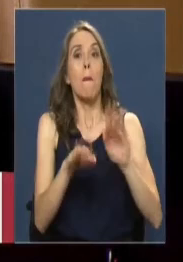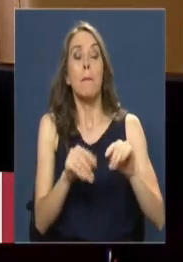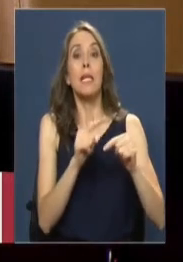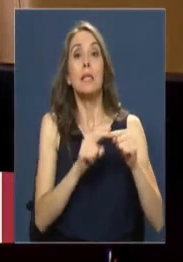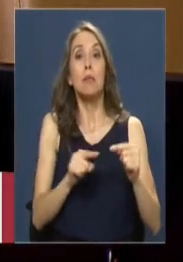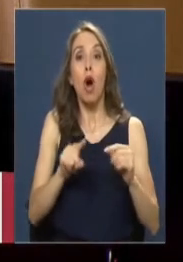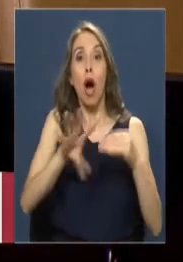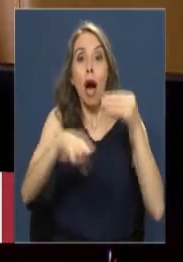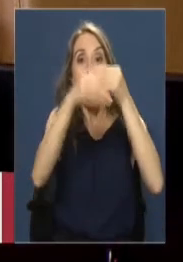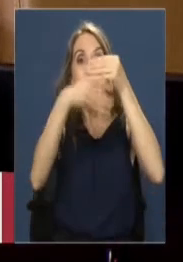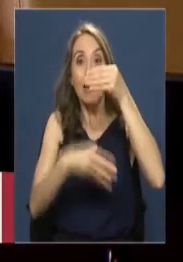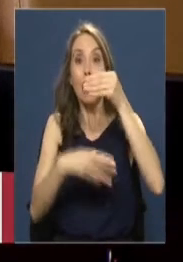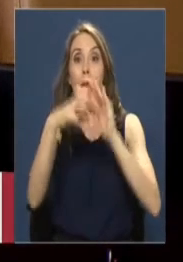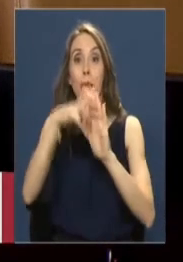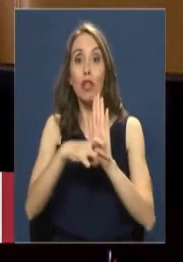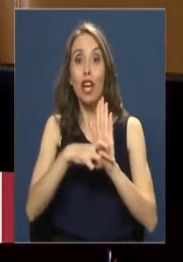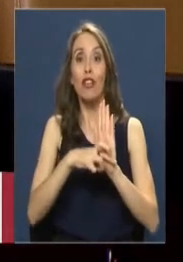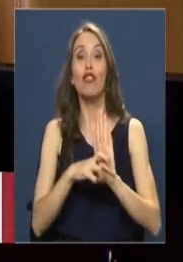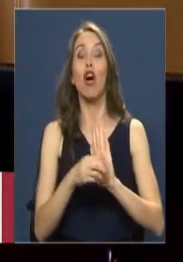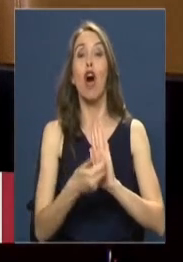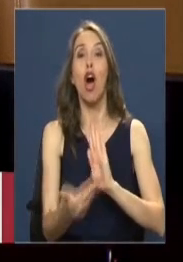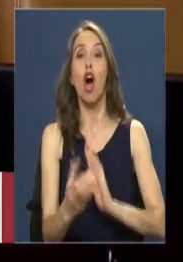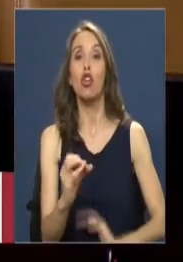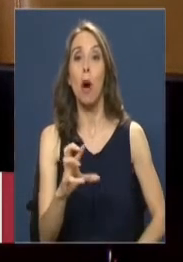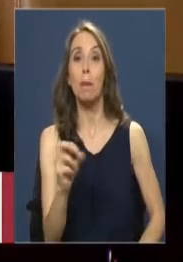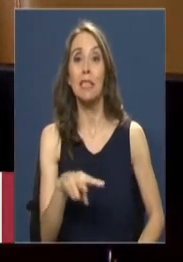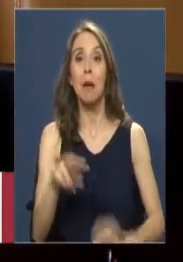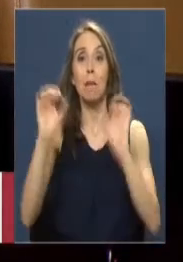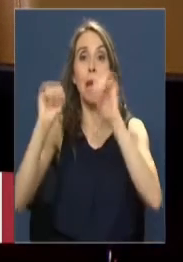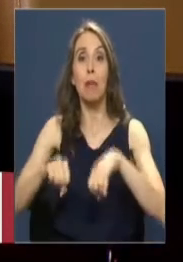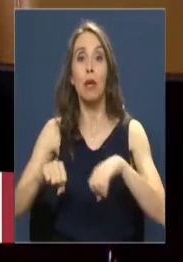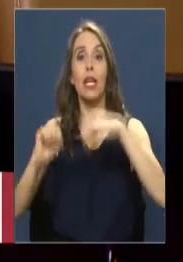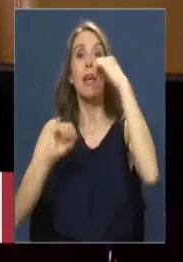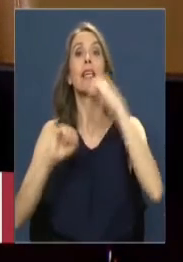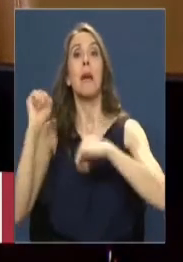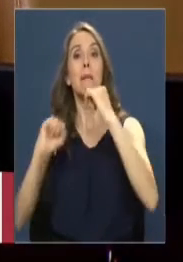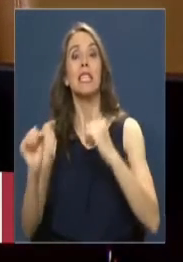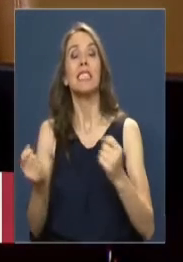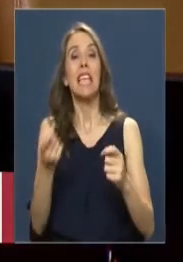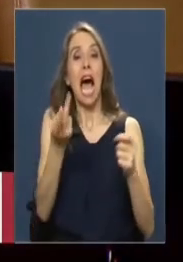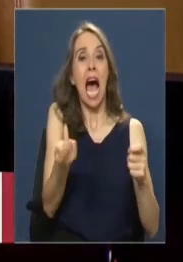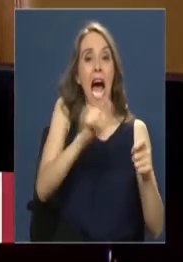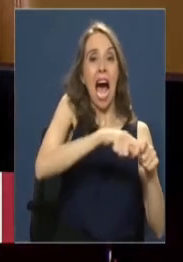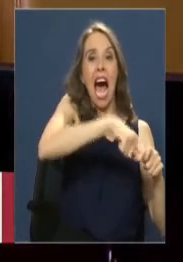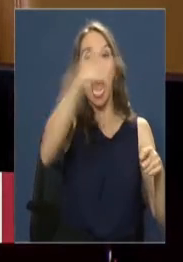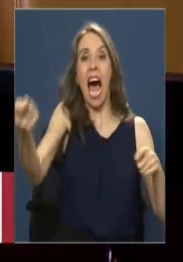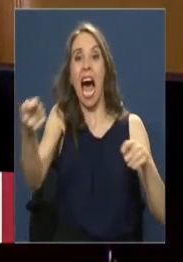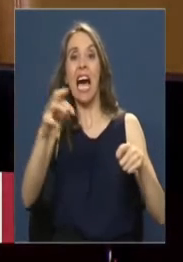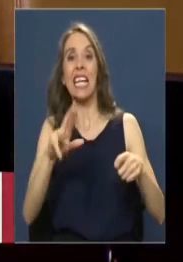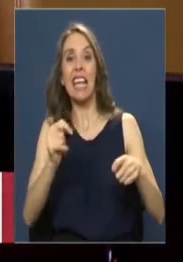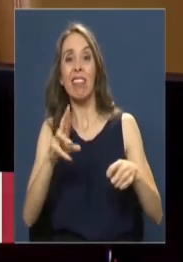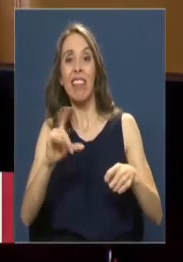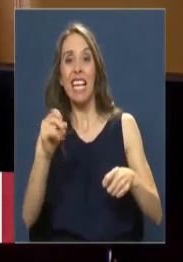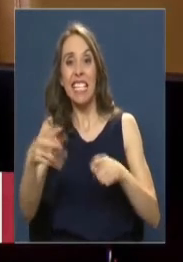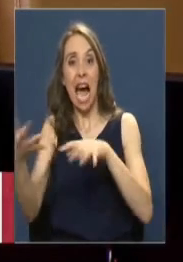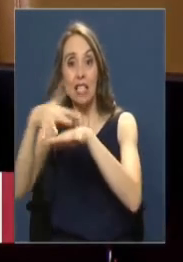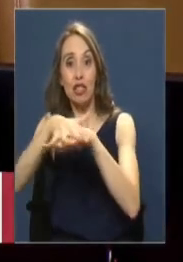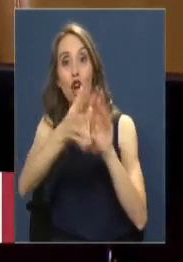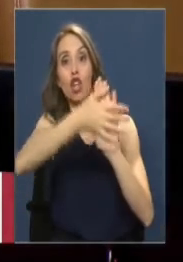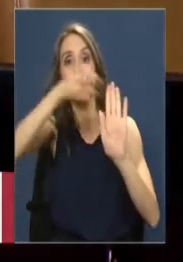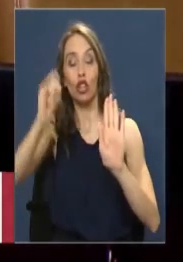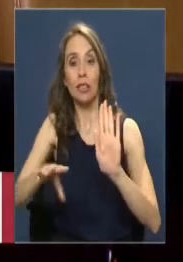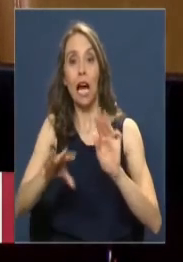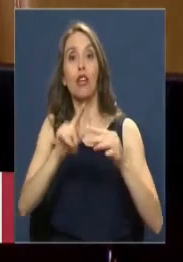que había agregado al proyecto para lograr aprobar la reintegración. Es decir, quitó la reintegración y se quedaron